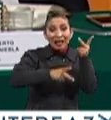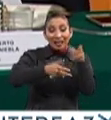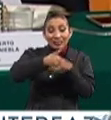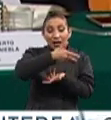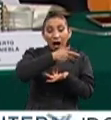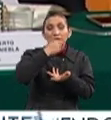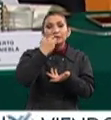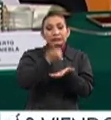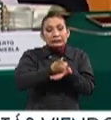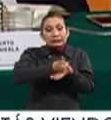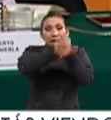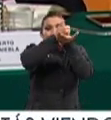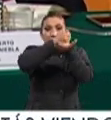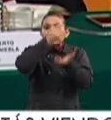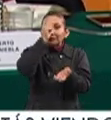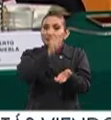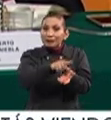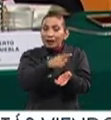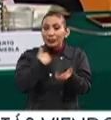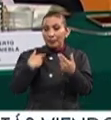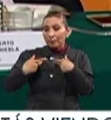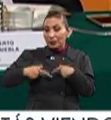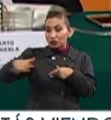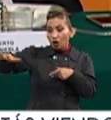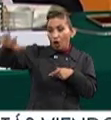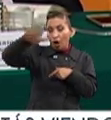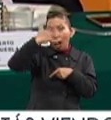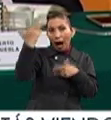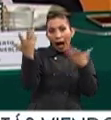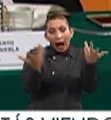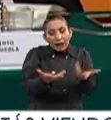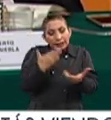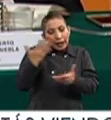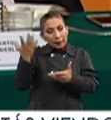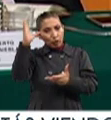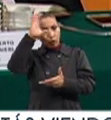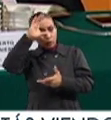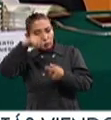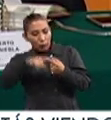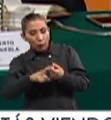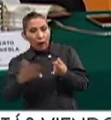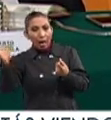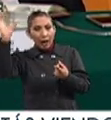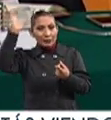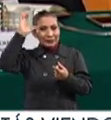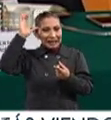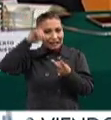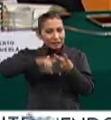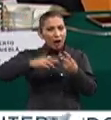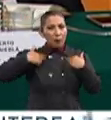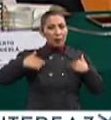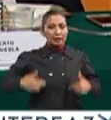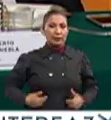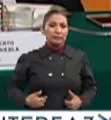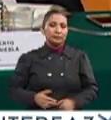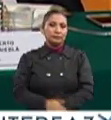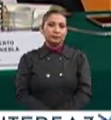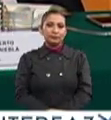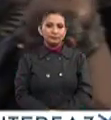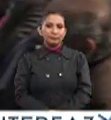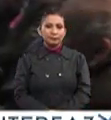el procedimiento mediante el cual la humanidad ha construido la cultura, la ciencia, las humanidades y